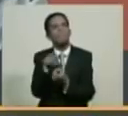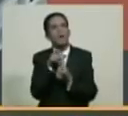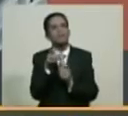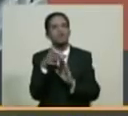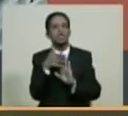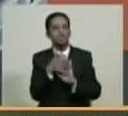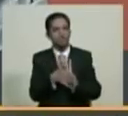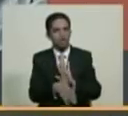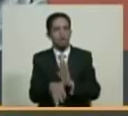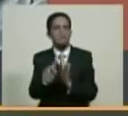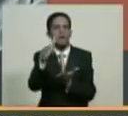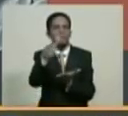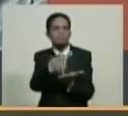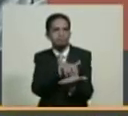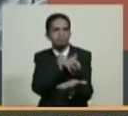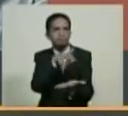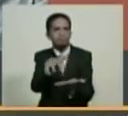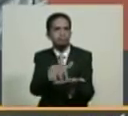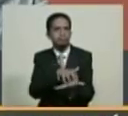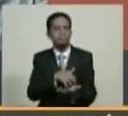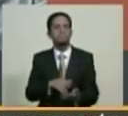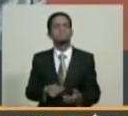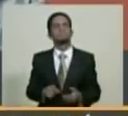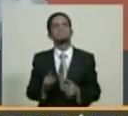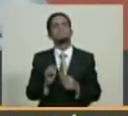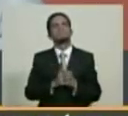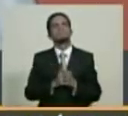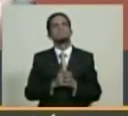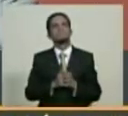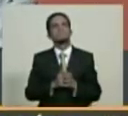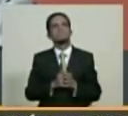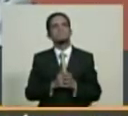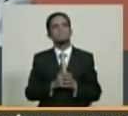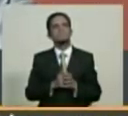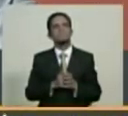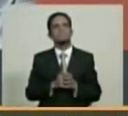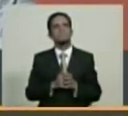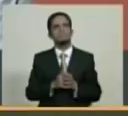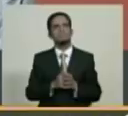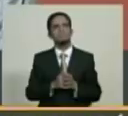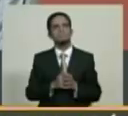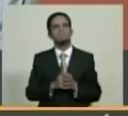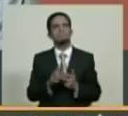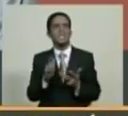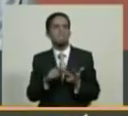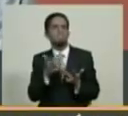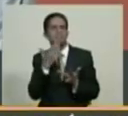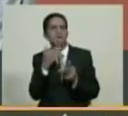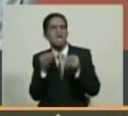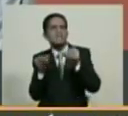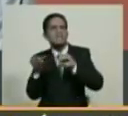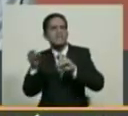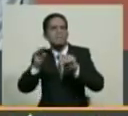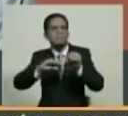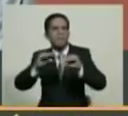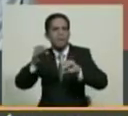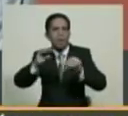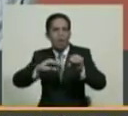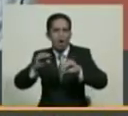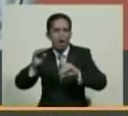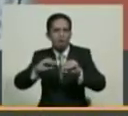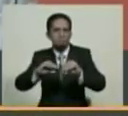tema de la agricultura. Materias primas en todas sus presentaciones, productos químicos e insumos que sirven